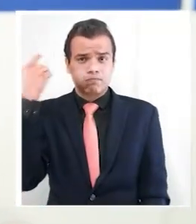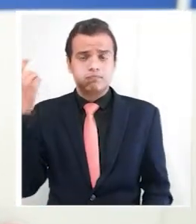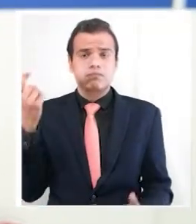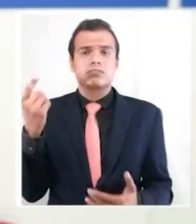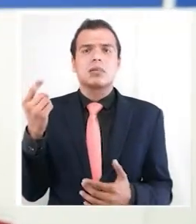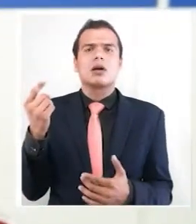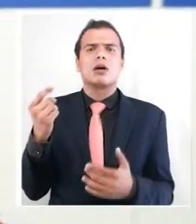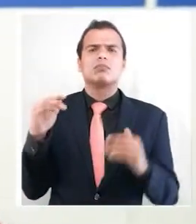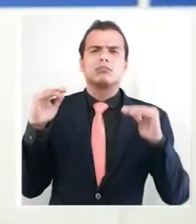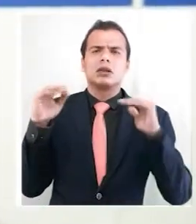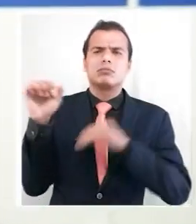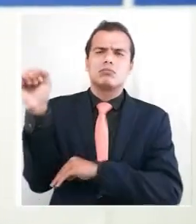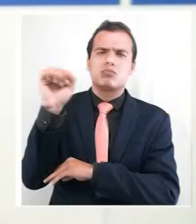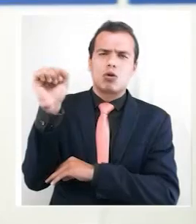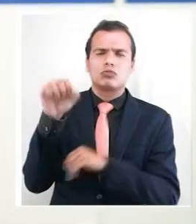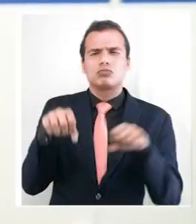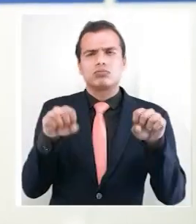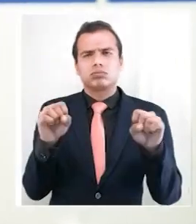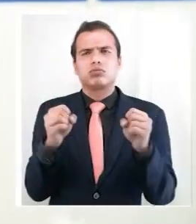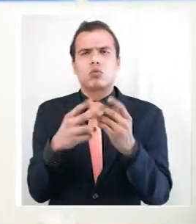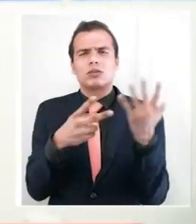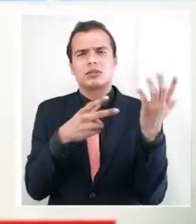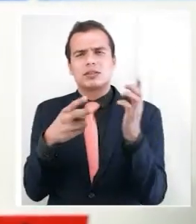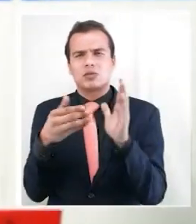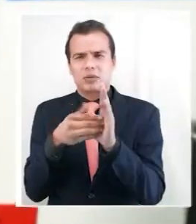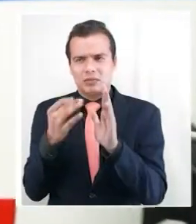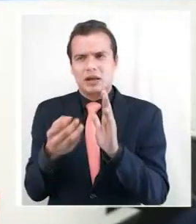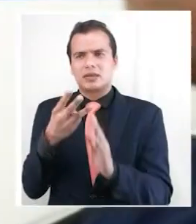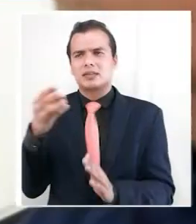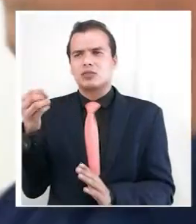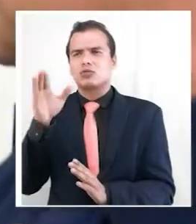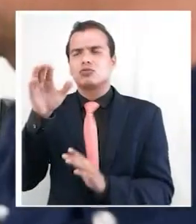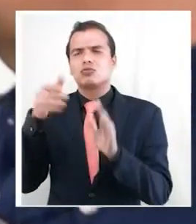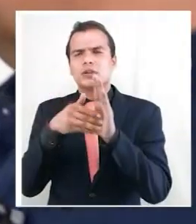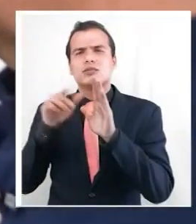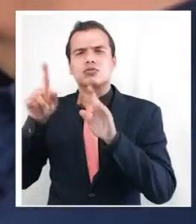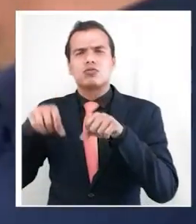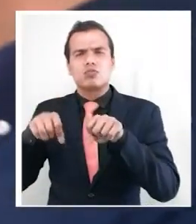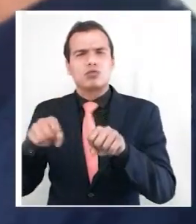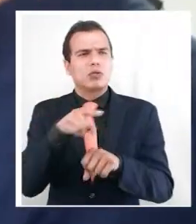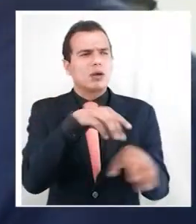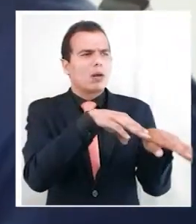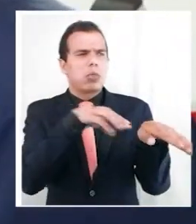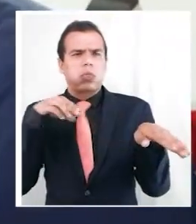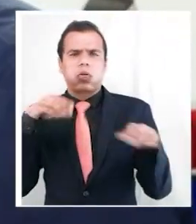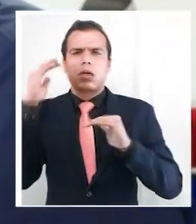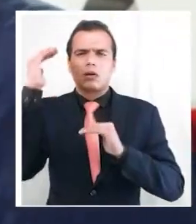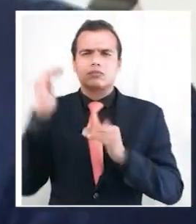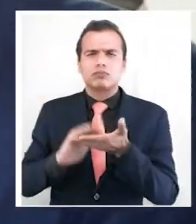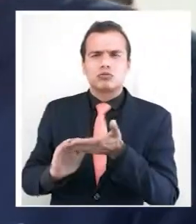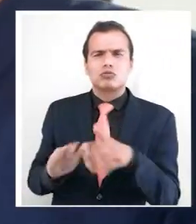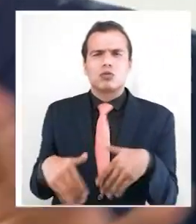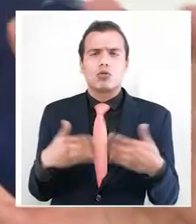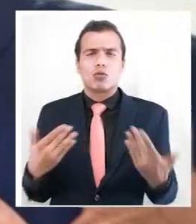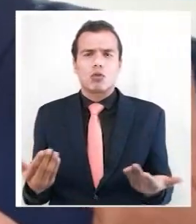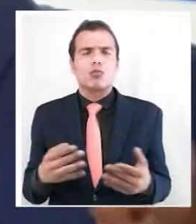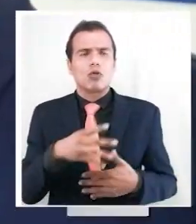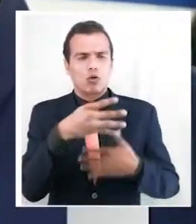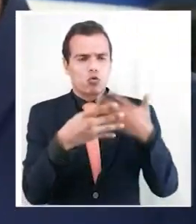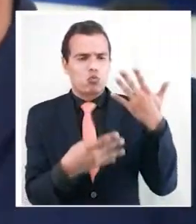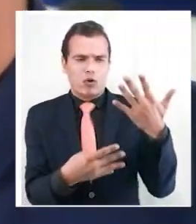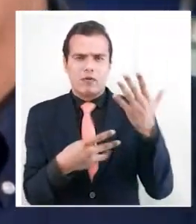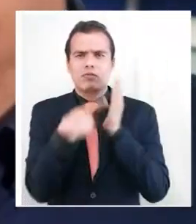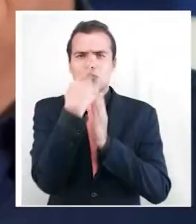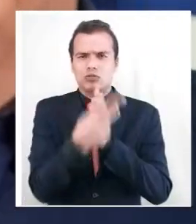de 700 mil vehículos, 300 mil de ellas son motocicletas. ¿Qué obras de infraestructura propone para descongestionar Cali? Bueno, son 9